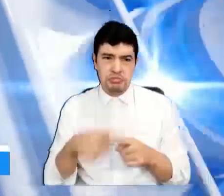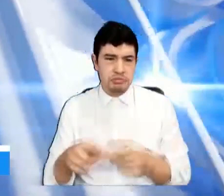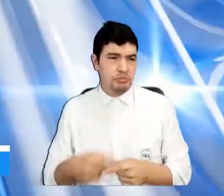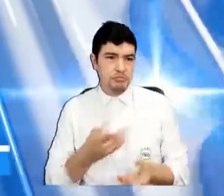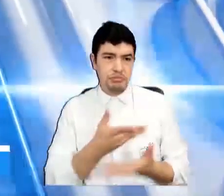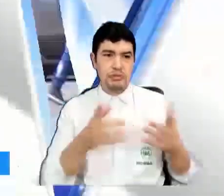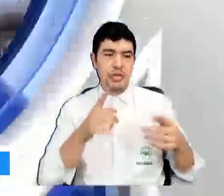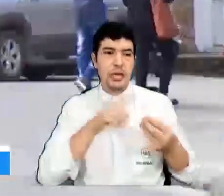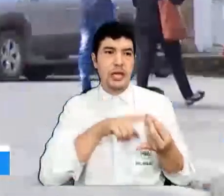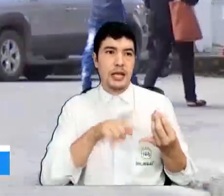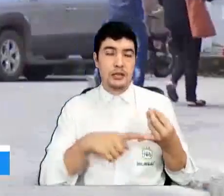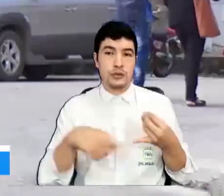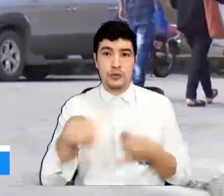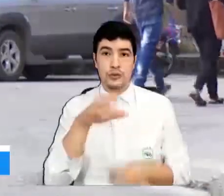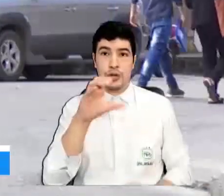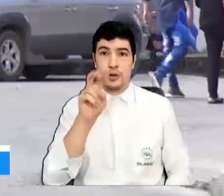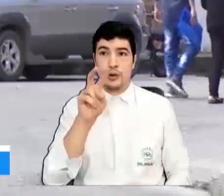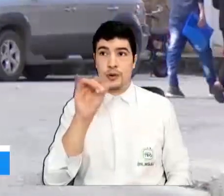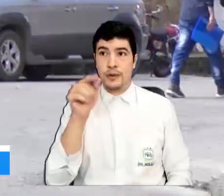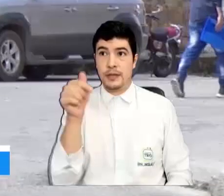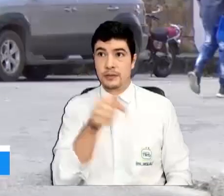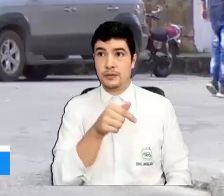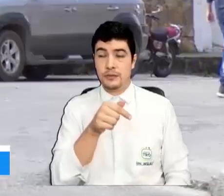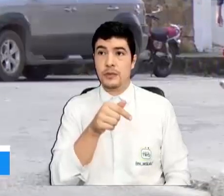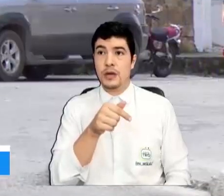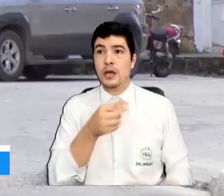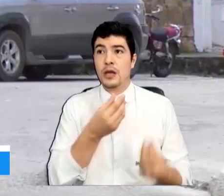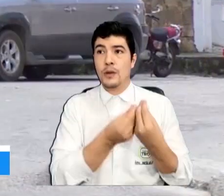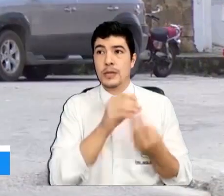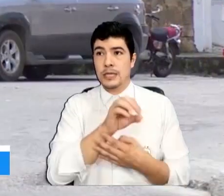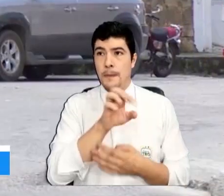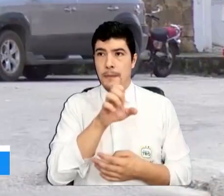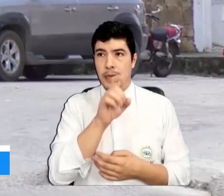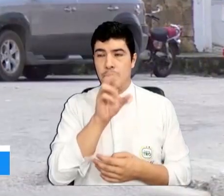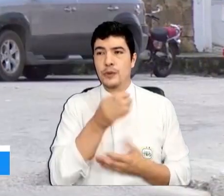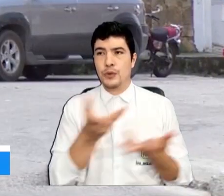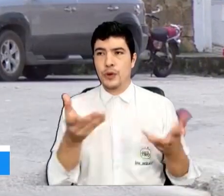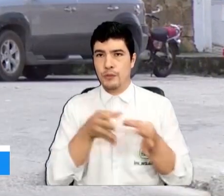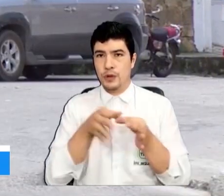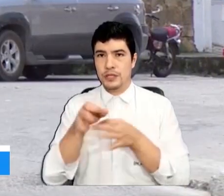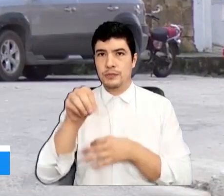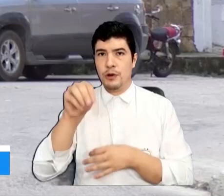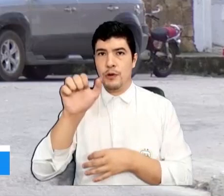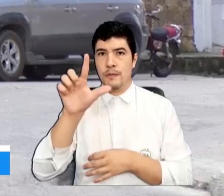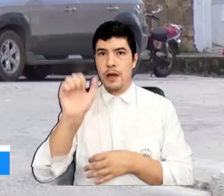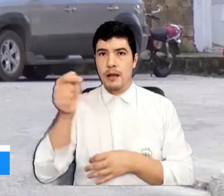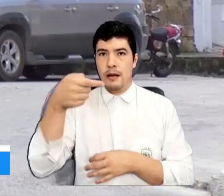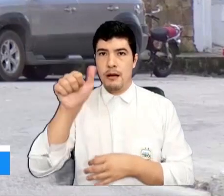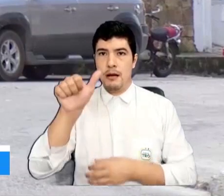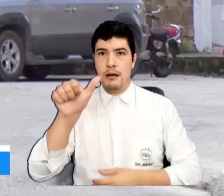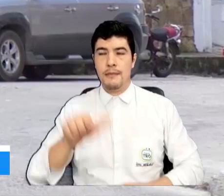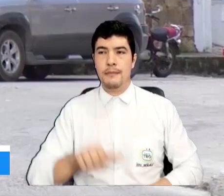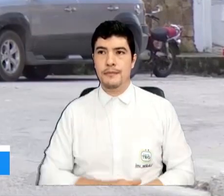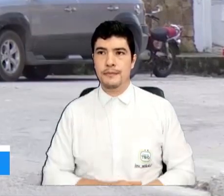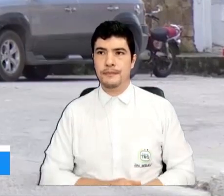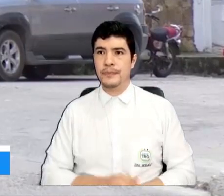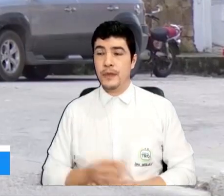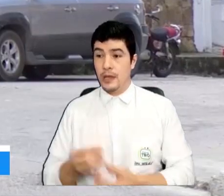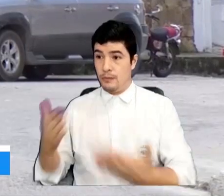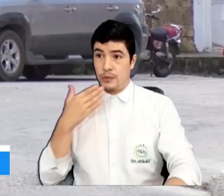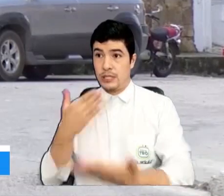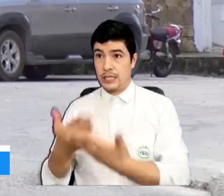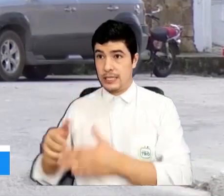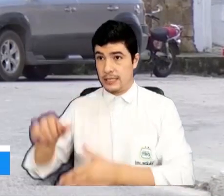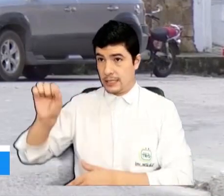Gracias, pues este centro de extensión que se está acondicionando tendrá una capacidad de 50 pacientes y está ubicado a pocos